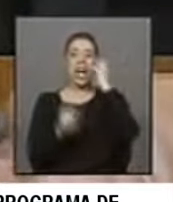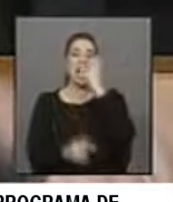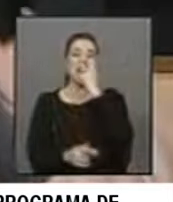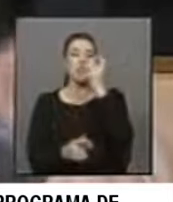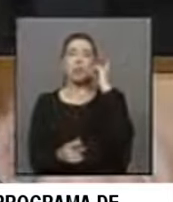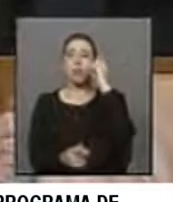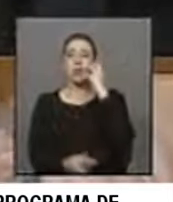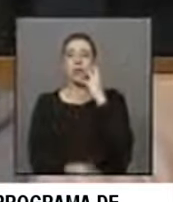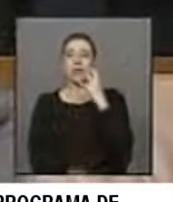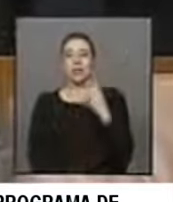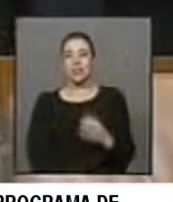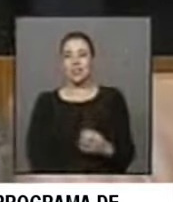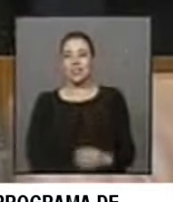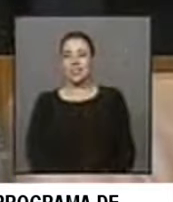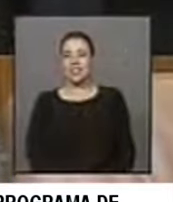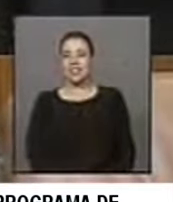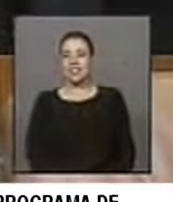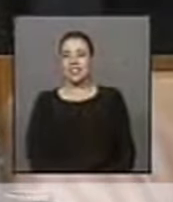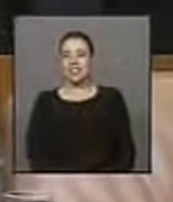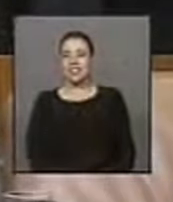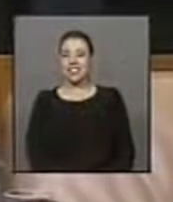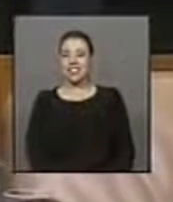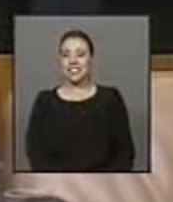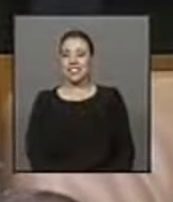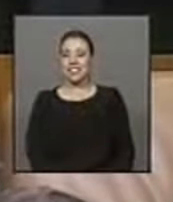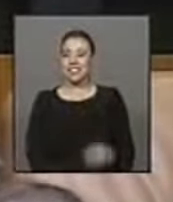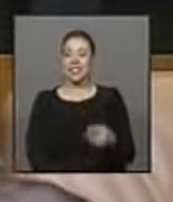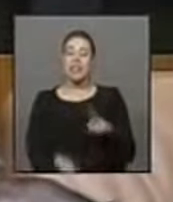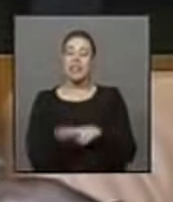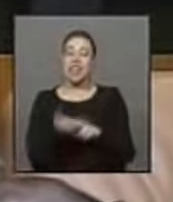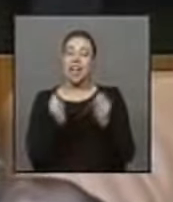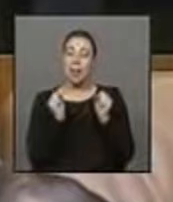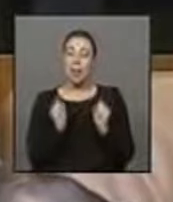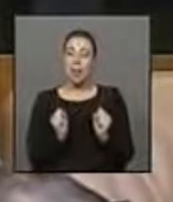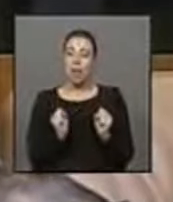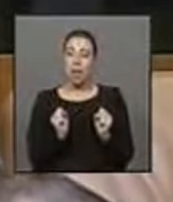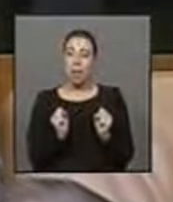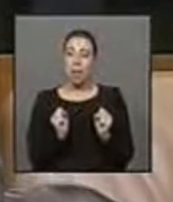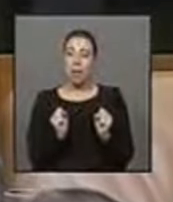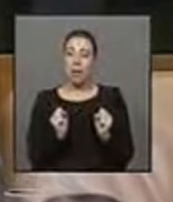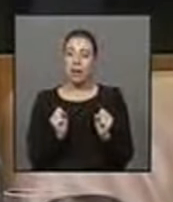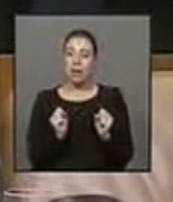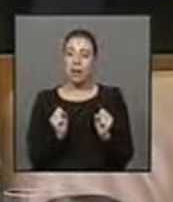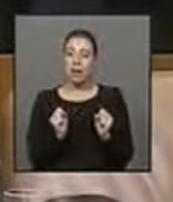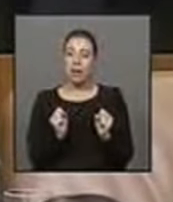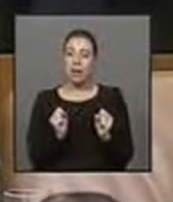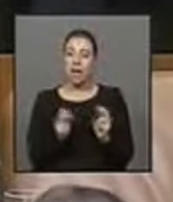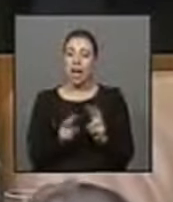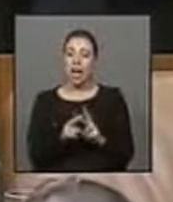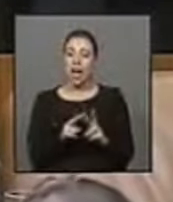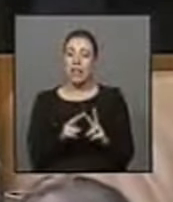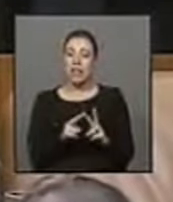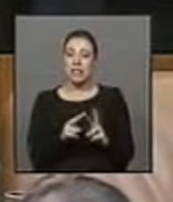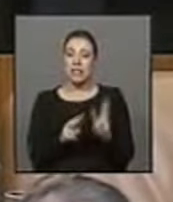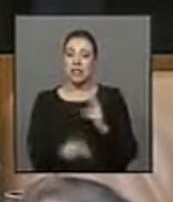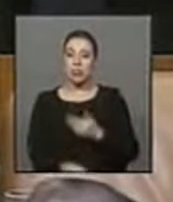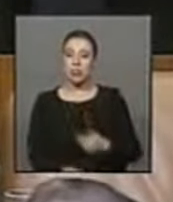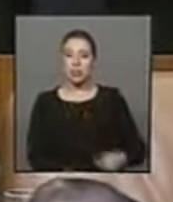importa. La verdad es que podamos nosotros degenerar, señor